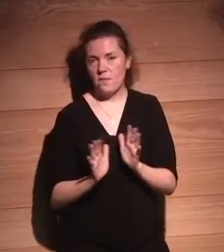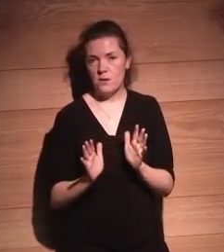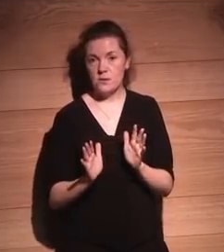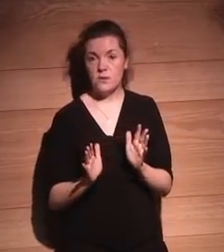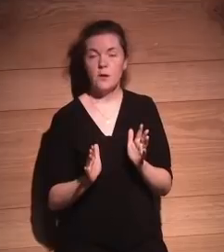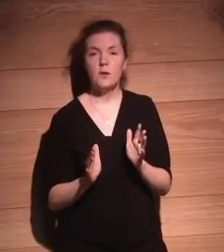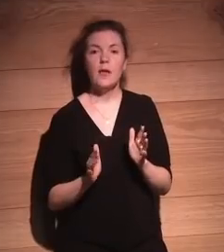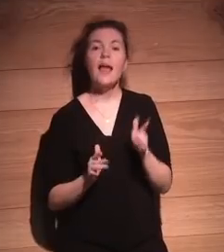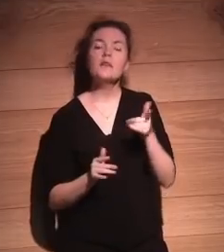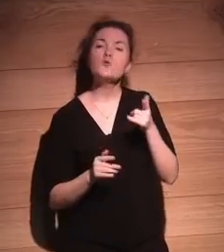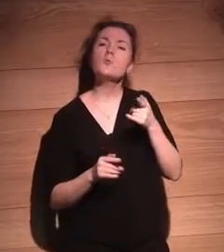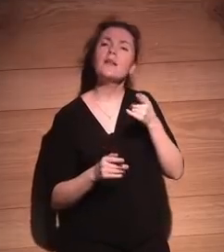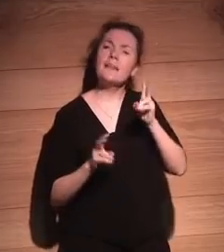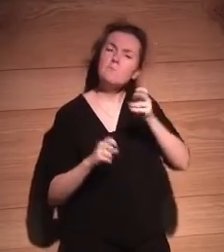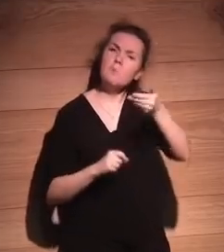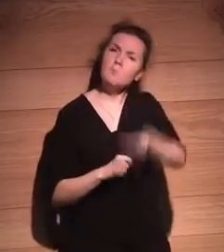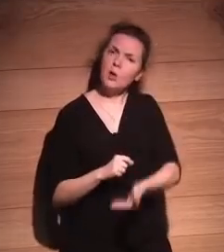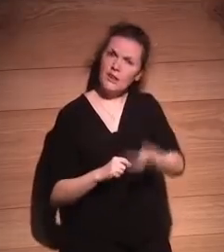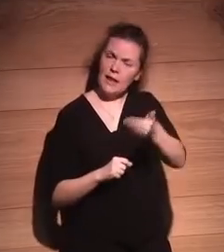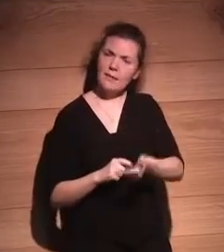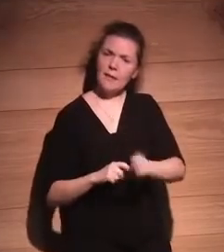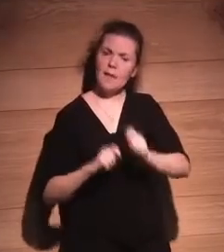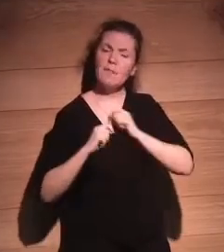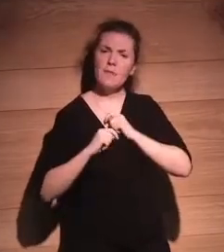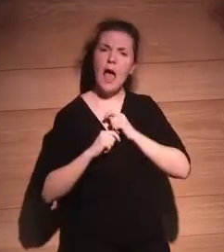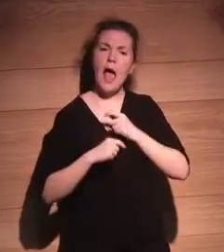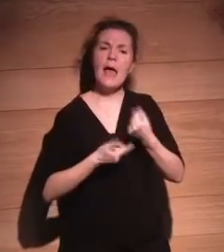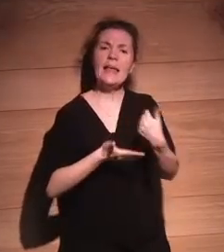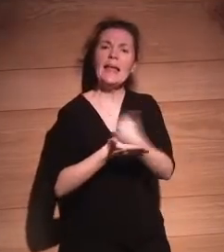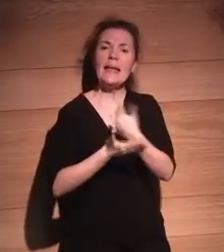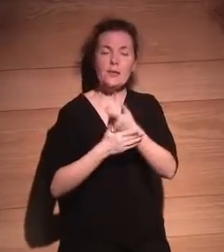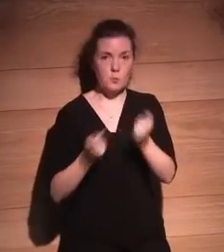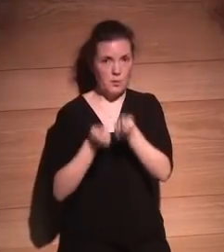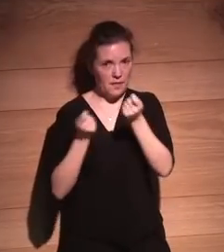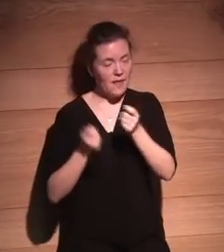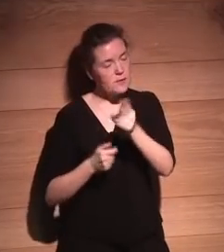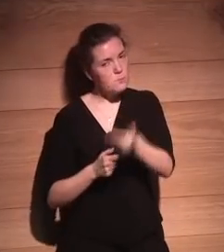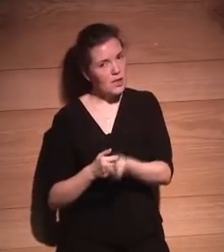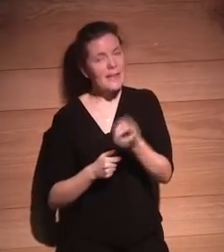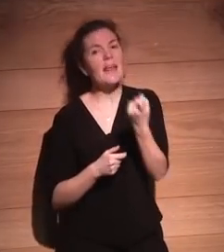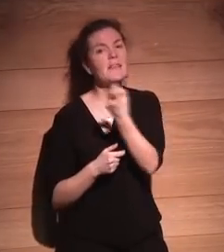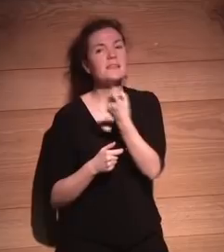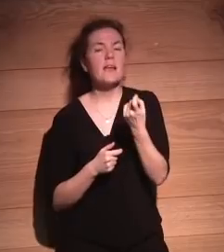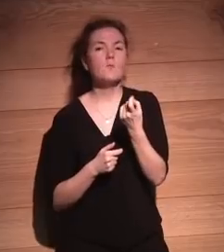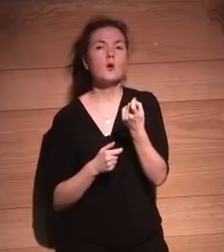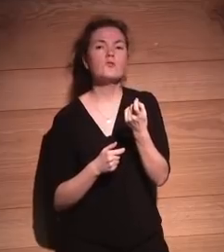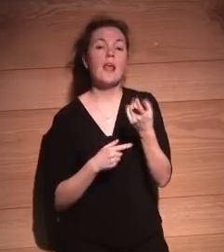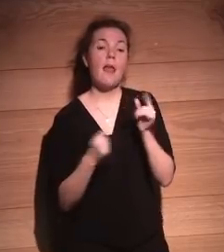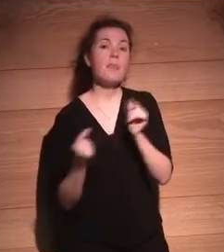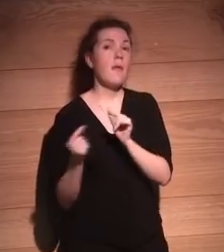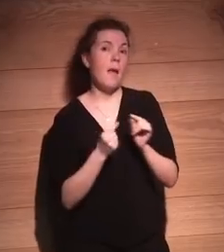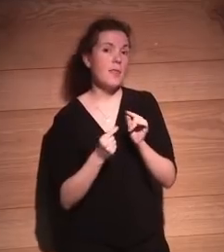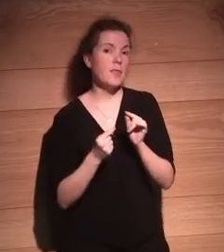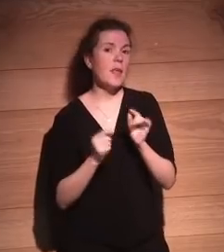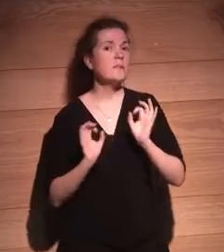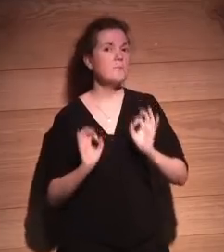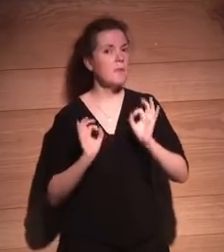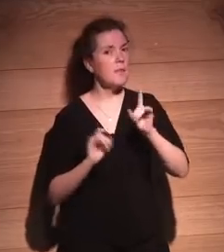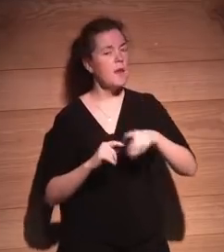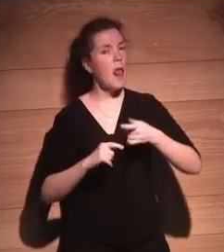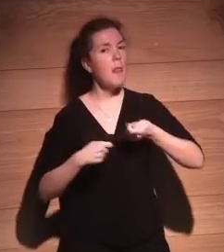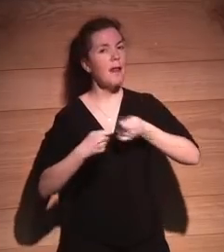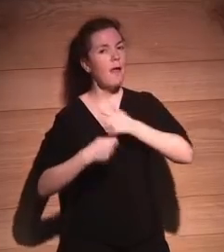sin olvidar que esa es una parte importante que sustenta el modelo de ingreso publicitario. Es necesario introducir en el debate, y muy especialmente también